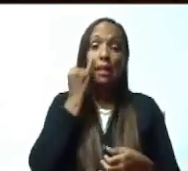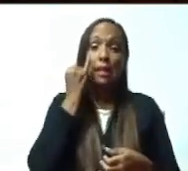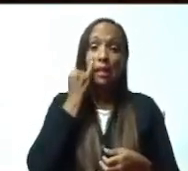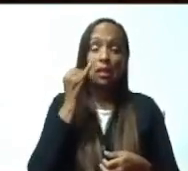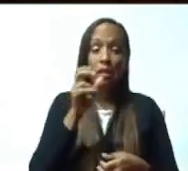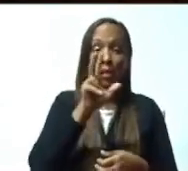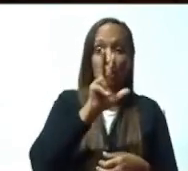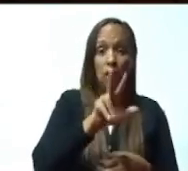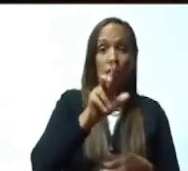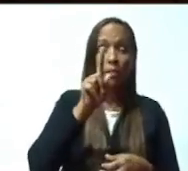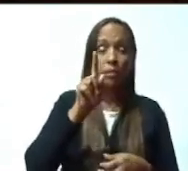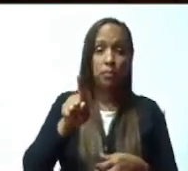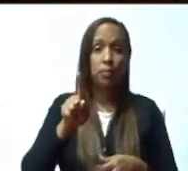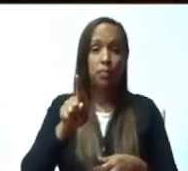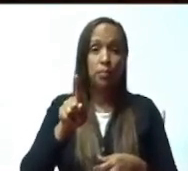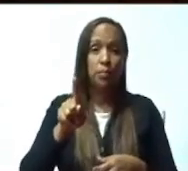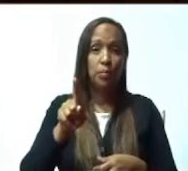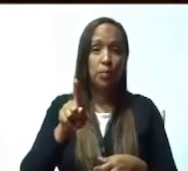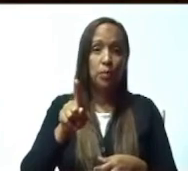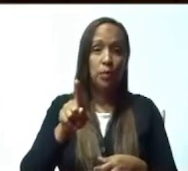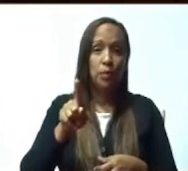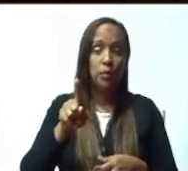2024 es para pagar deuda.